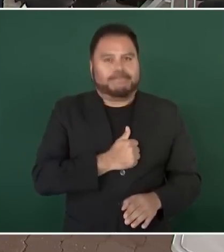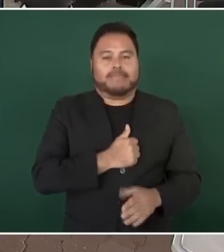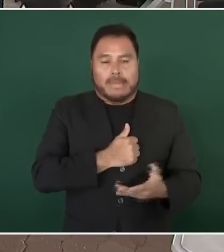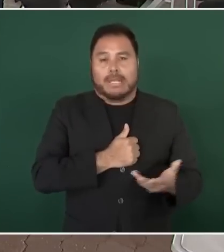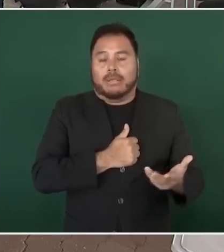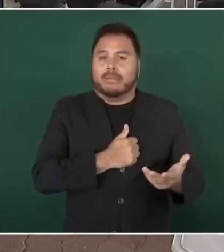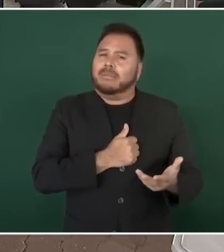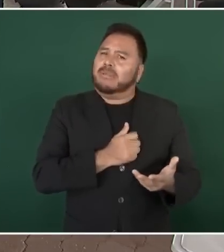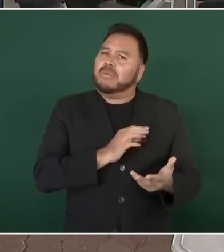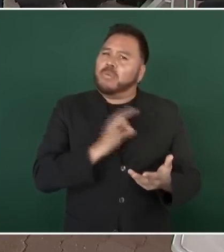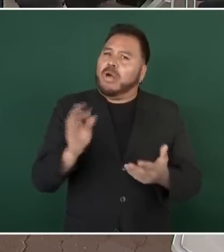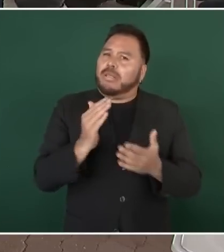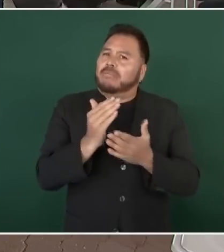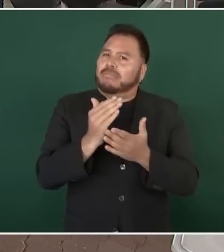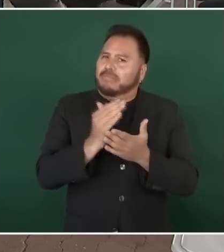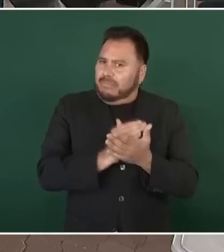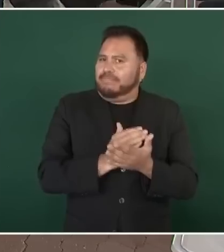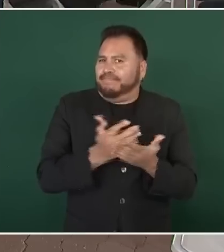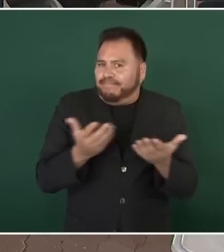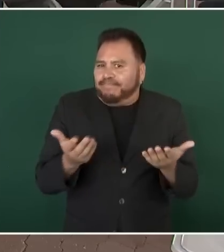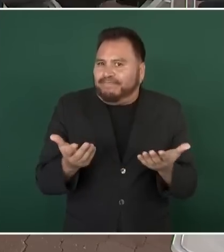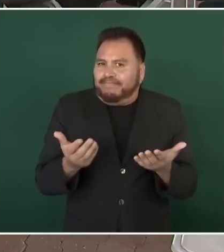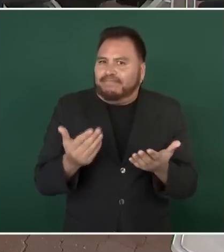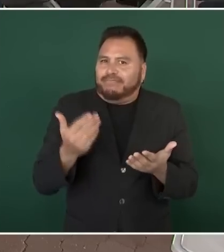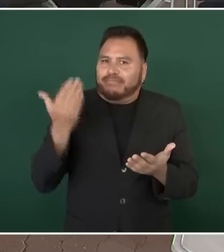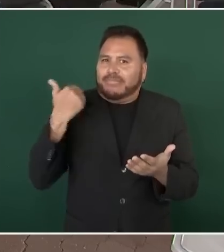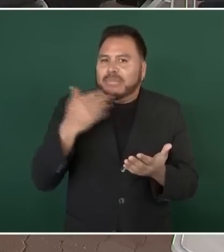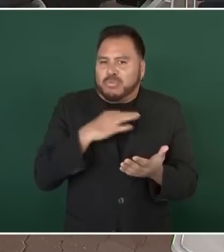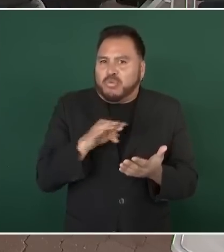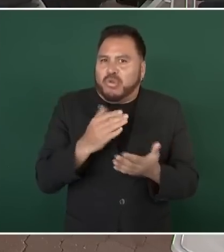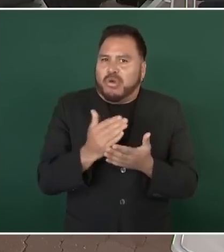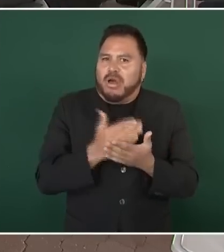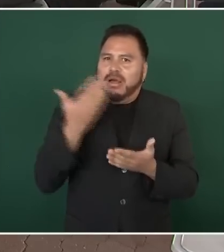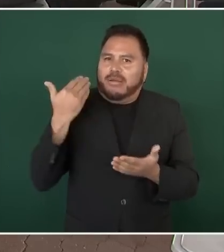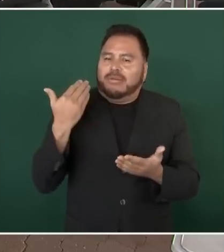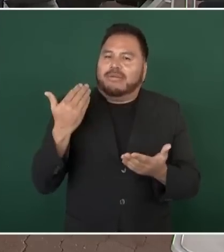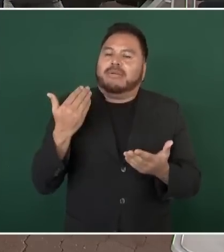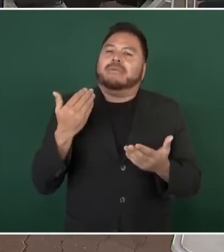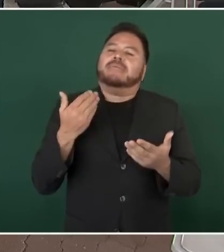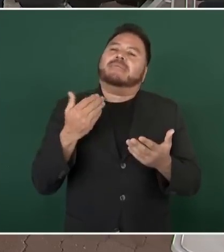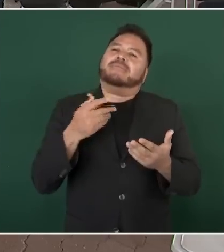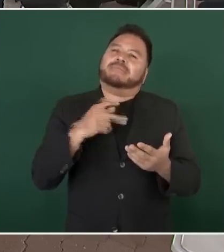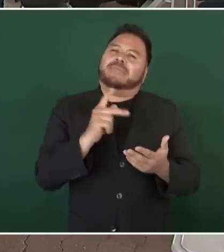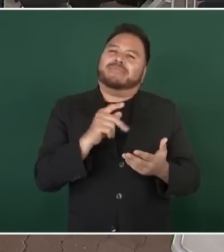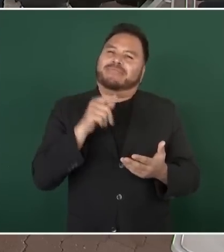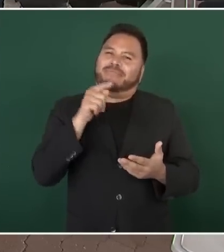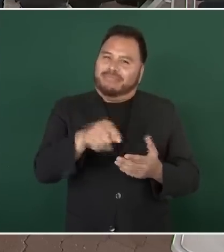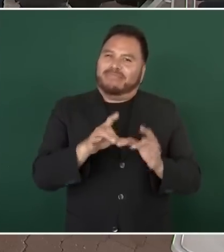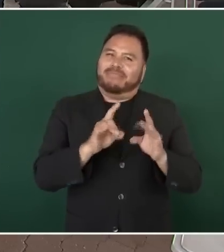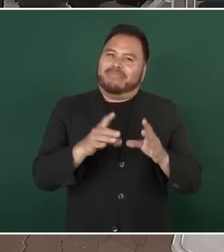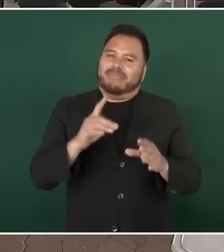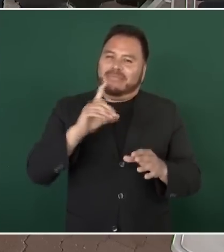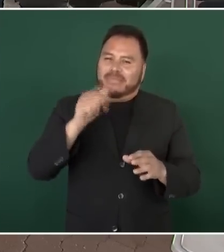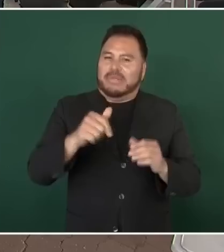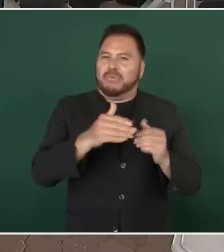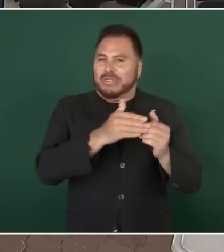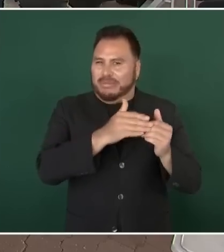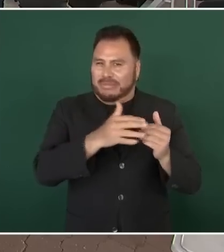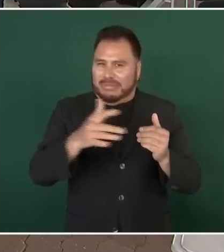resultaría menor, muchísimo menor, al que se registró en las etapas